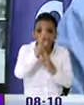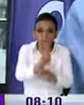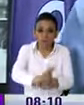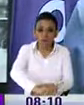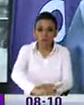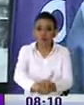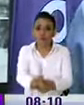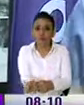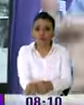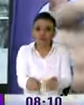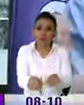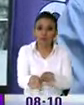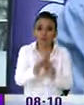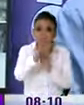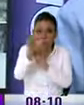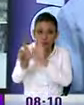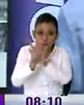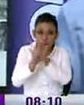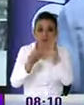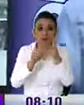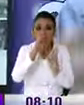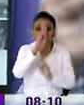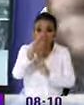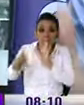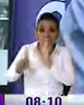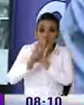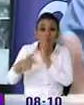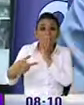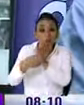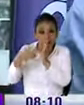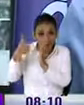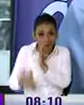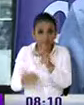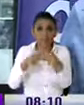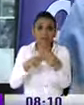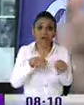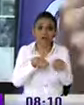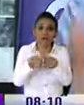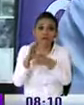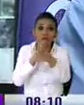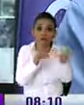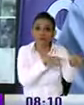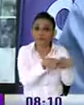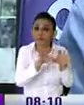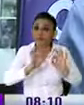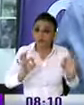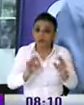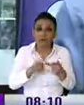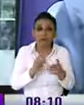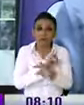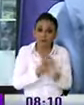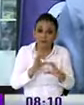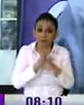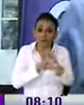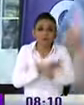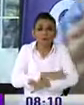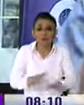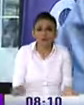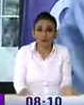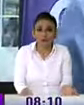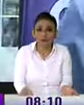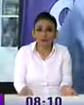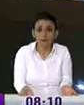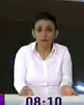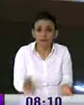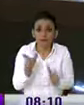límites de velocidad, el respeto a las paradas, el evitar correteos, el mantener en buenas condiciones de aseo las unidades, el buen trato